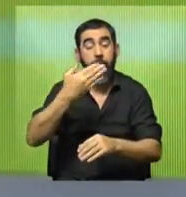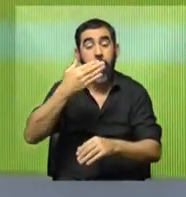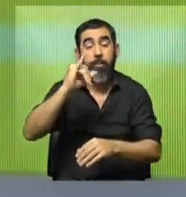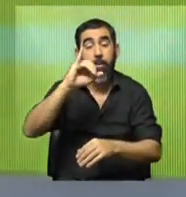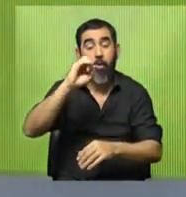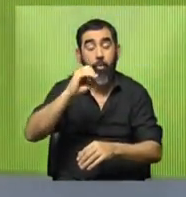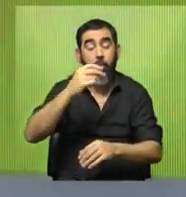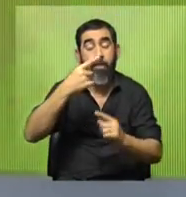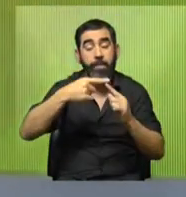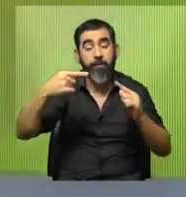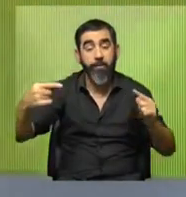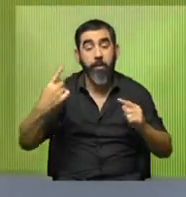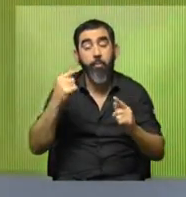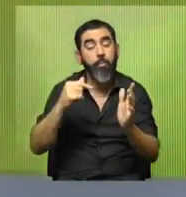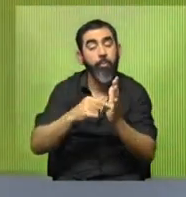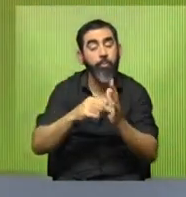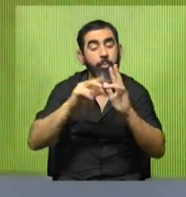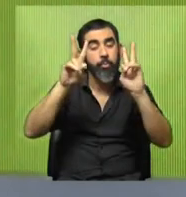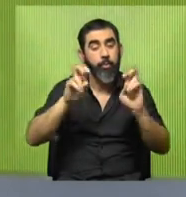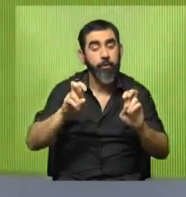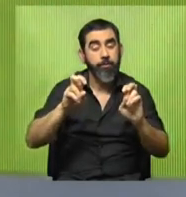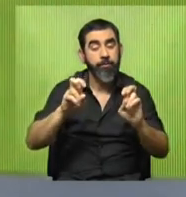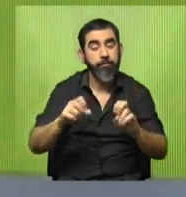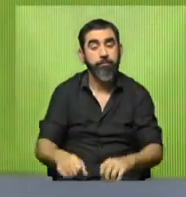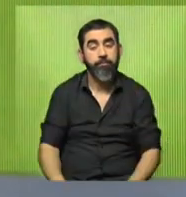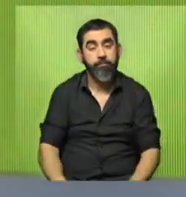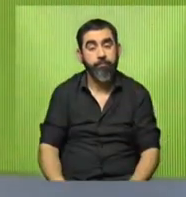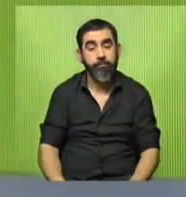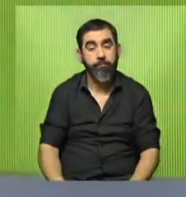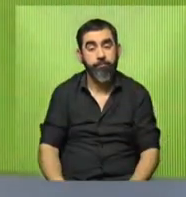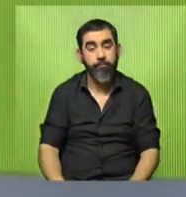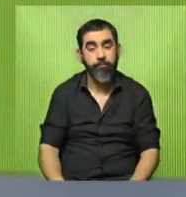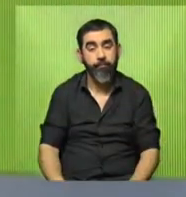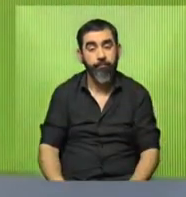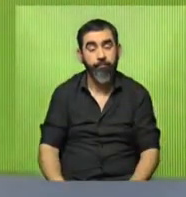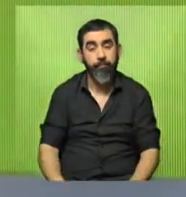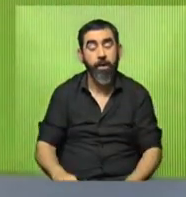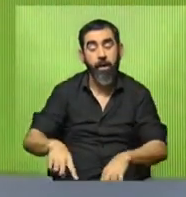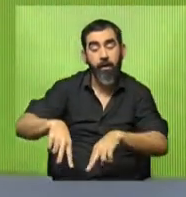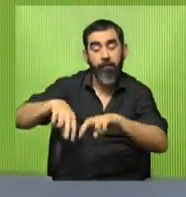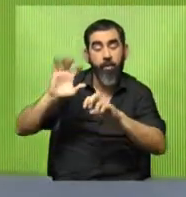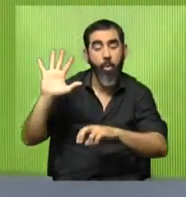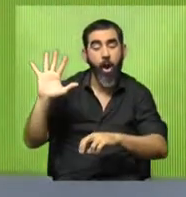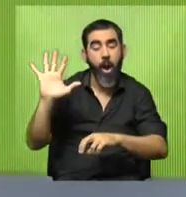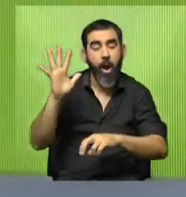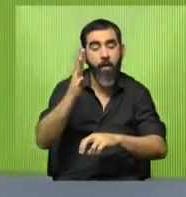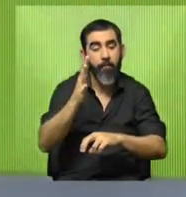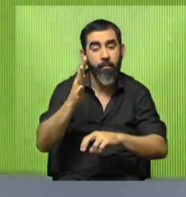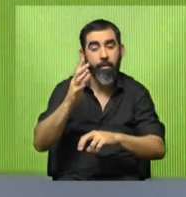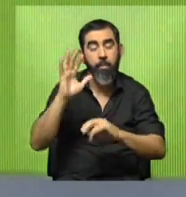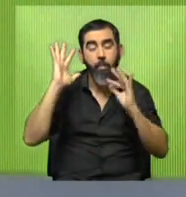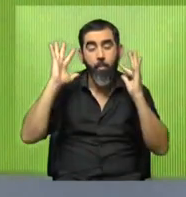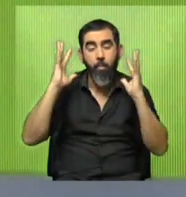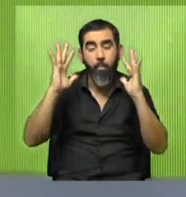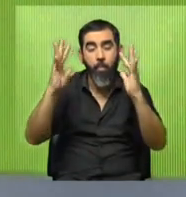biodiversidad. Y vamos a conocer uno en particular que analiza un árbol, un arbusto, que invade nuestro monte nativo,